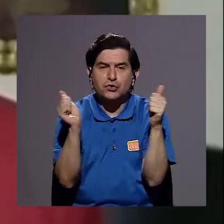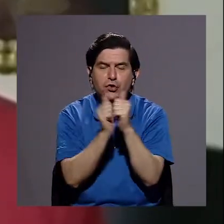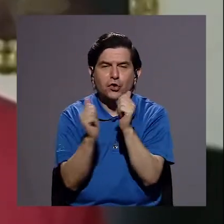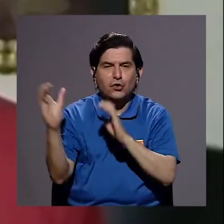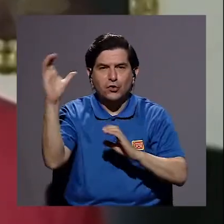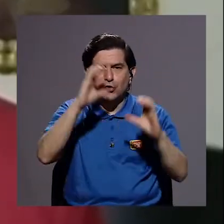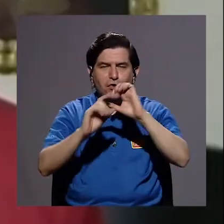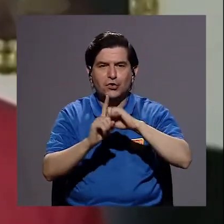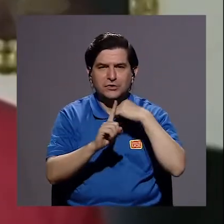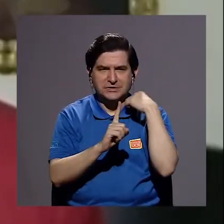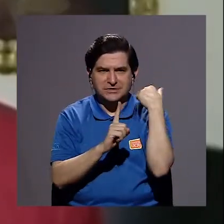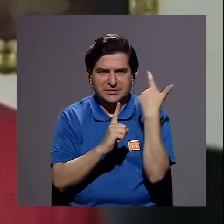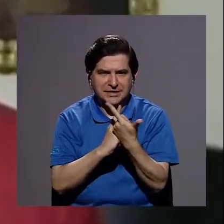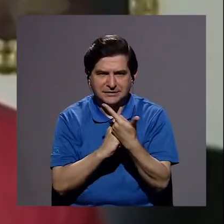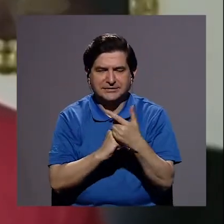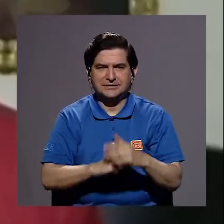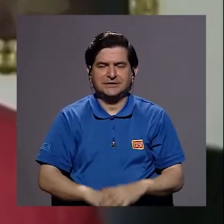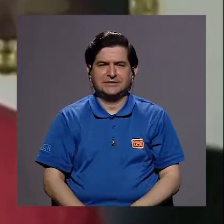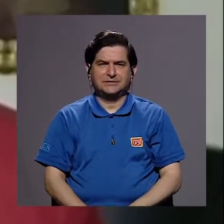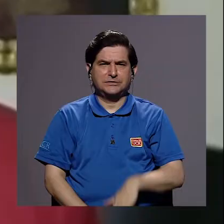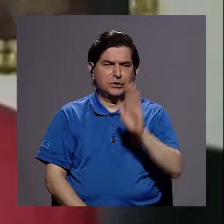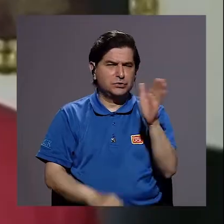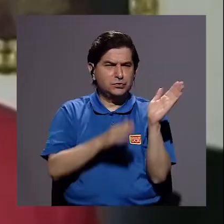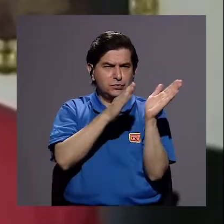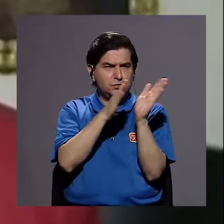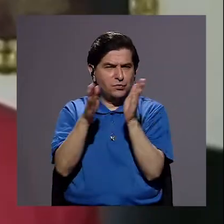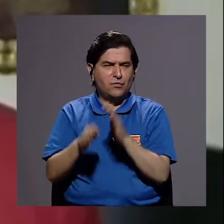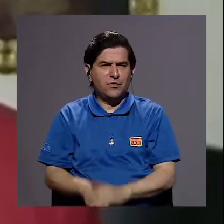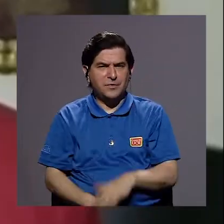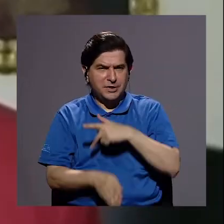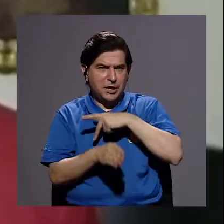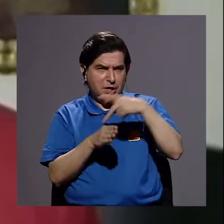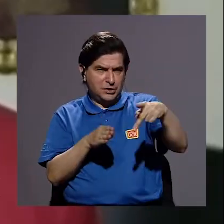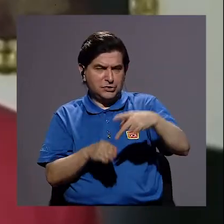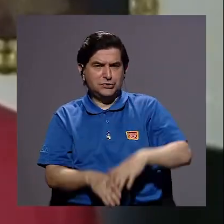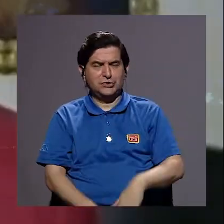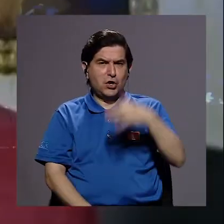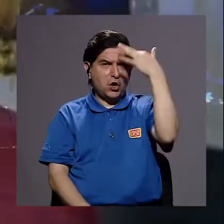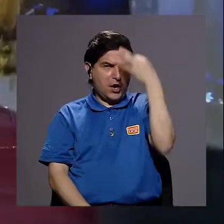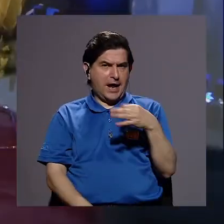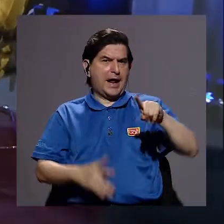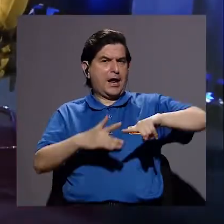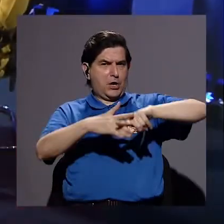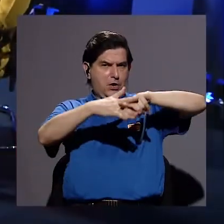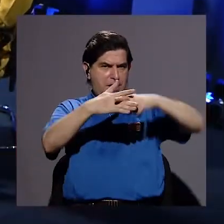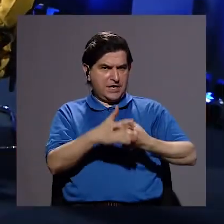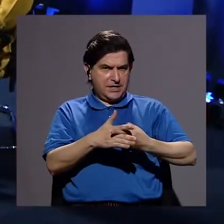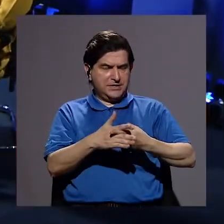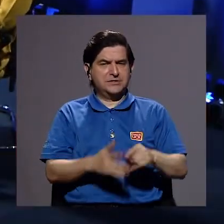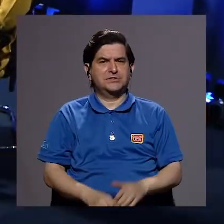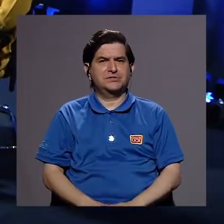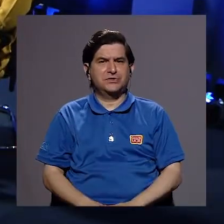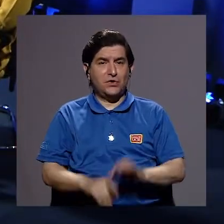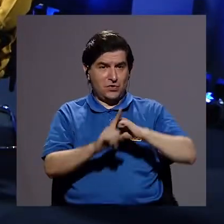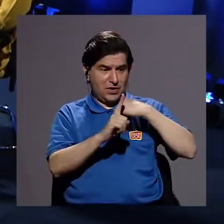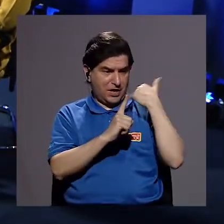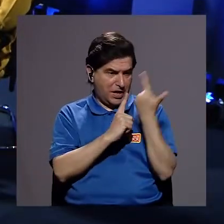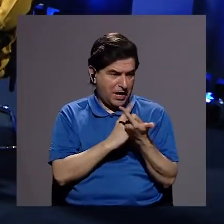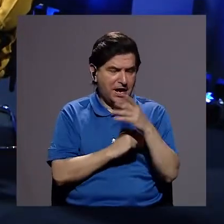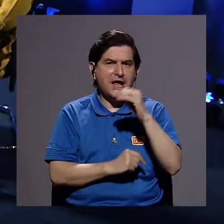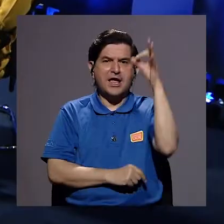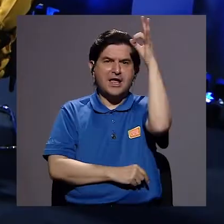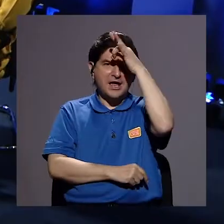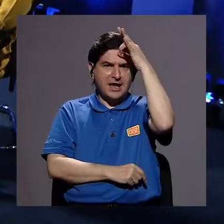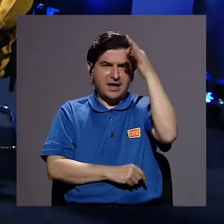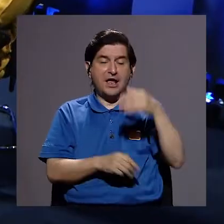con ciencias sociales realmente. Y su formación profesional entiendo que inició en el campo de la sociología y